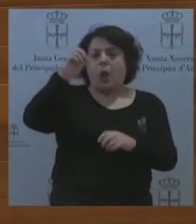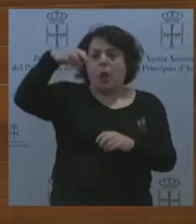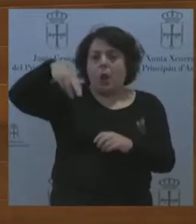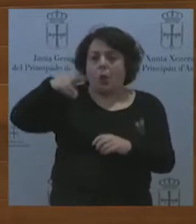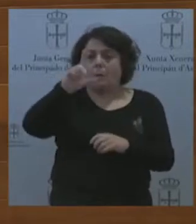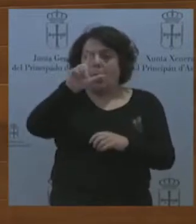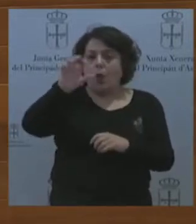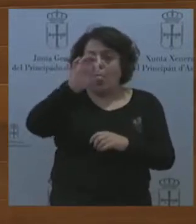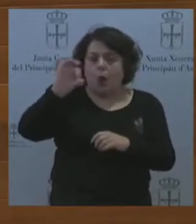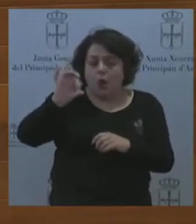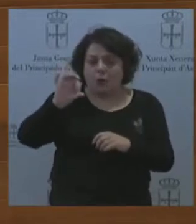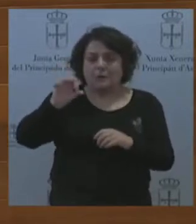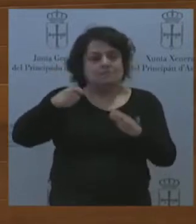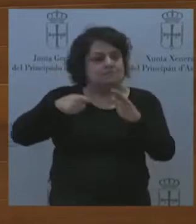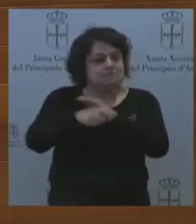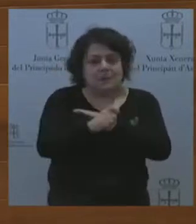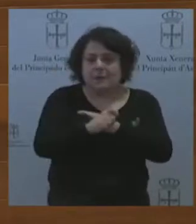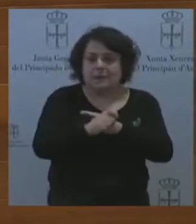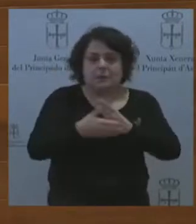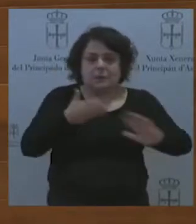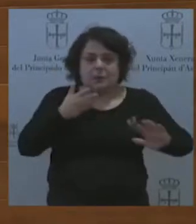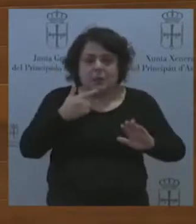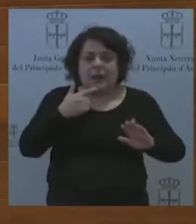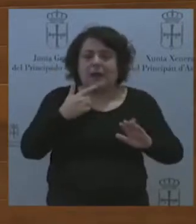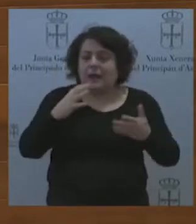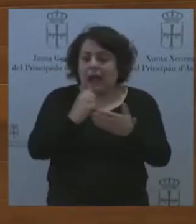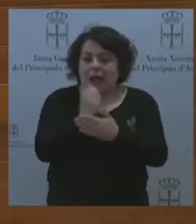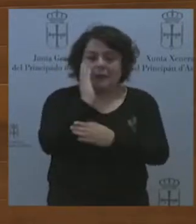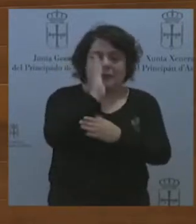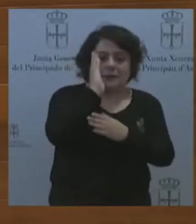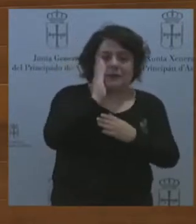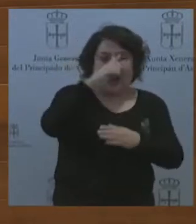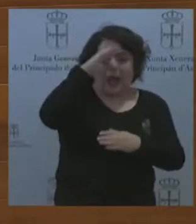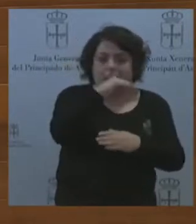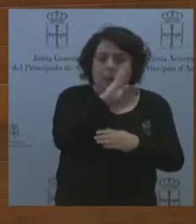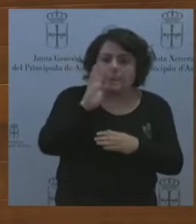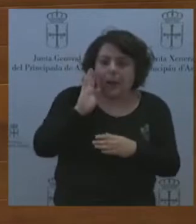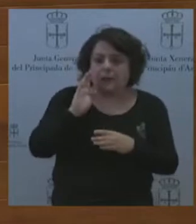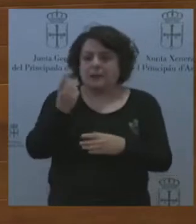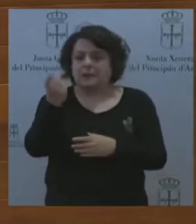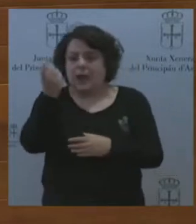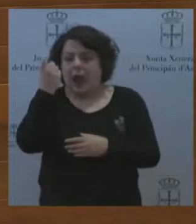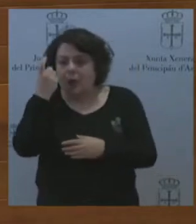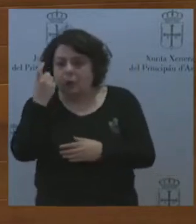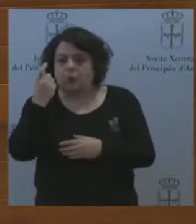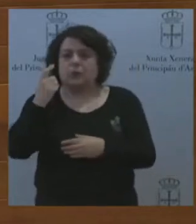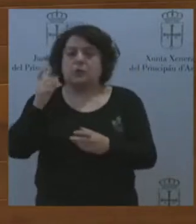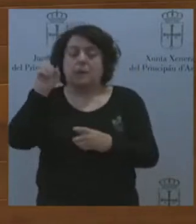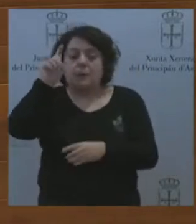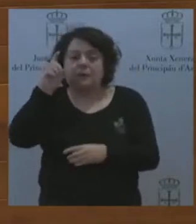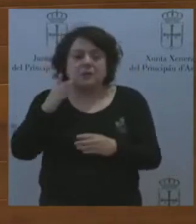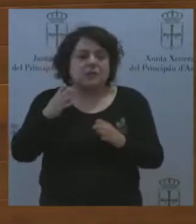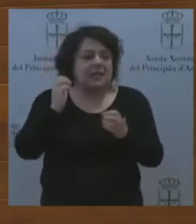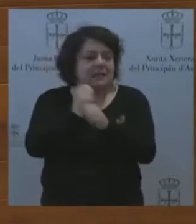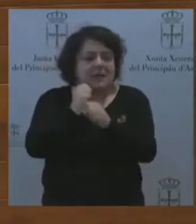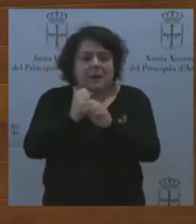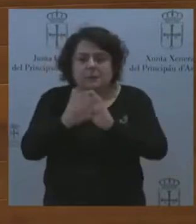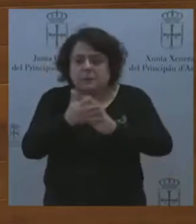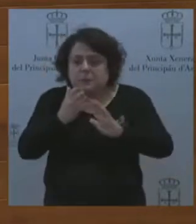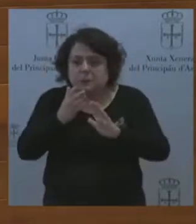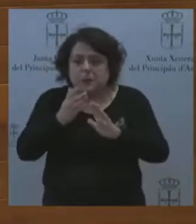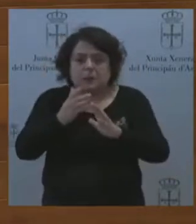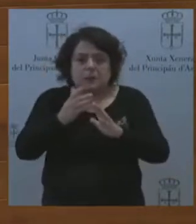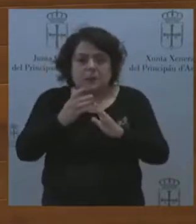a padres, alumnos y profesores que trabajan a contrarreloj para poder adaptar sus clases a un currículum que el